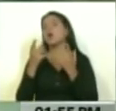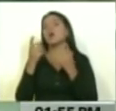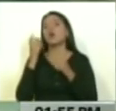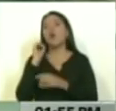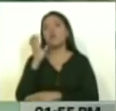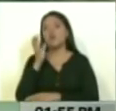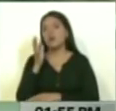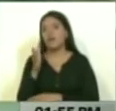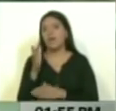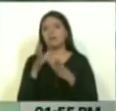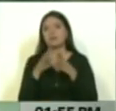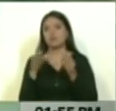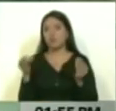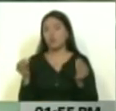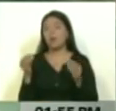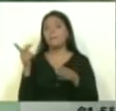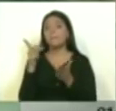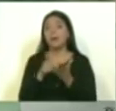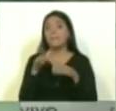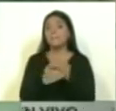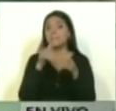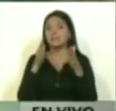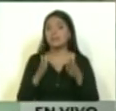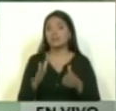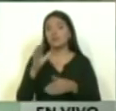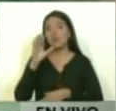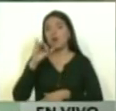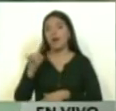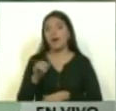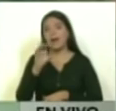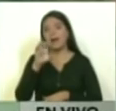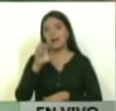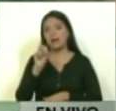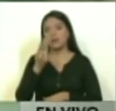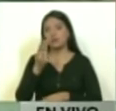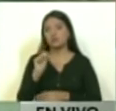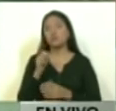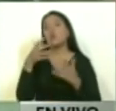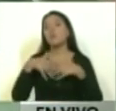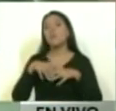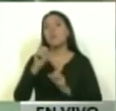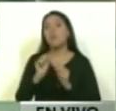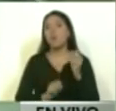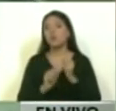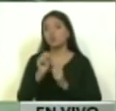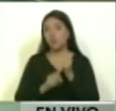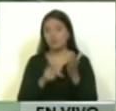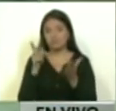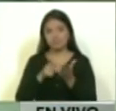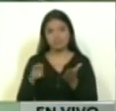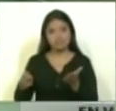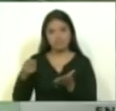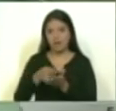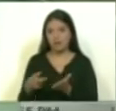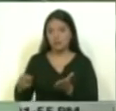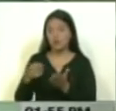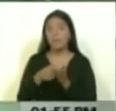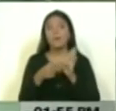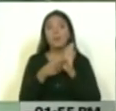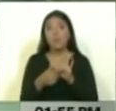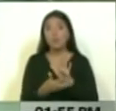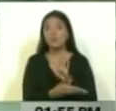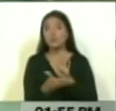simposios. Va a participar el ministro Jesús Farías con todo lo que se refiere al motor de exportación e inversión. Vamos a mostrar todas